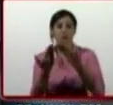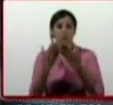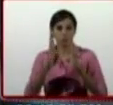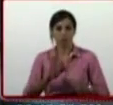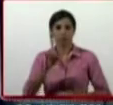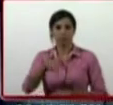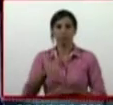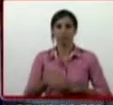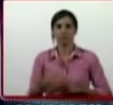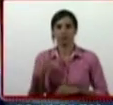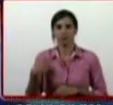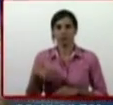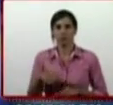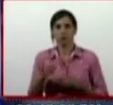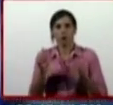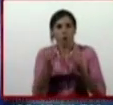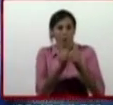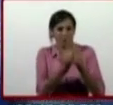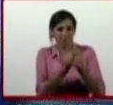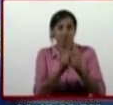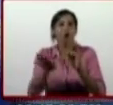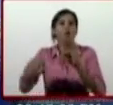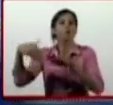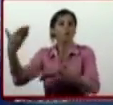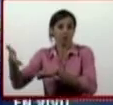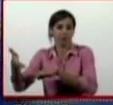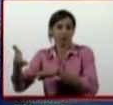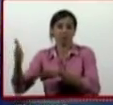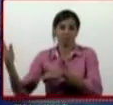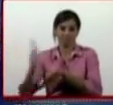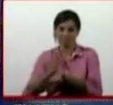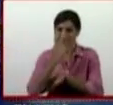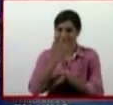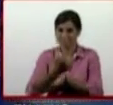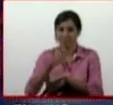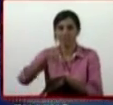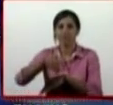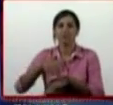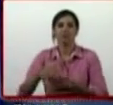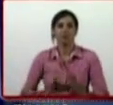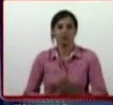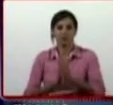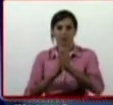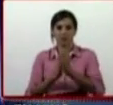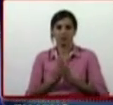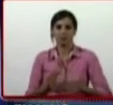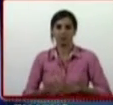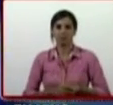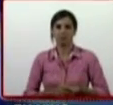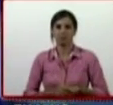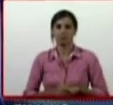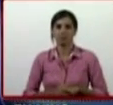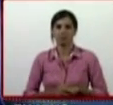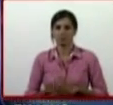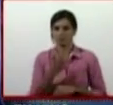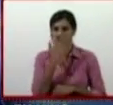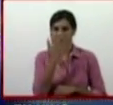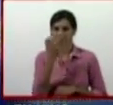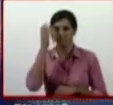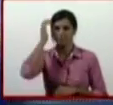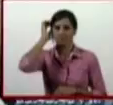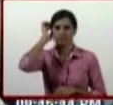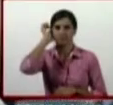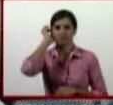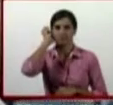aquí también compañeros foráneos, pero sobre todo lo que es la dirigencia de... ¿Es un foráneo? Foráneos son aquellos que están